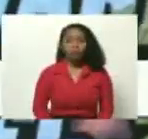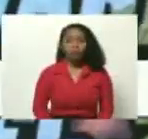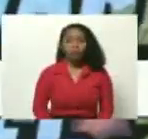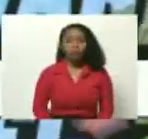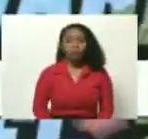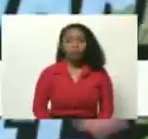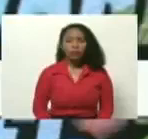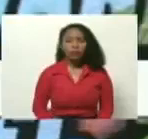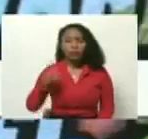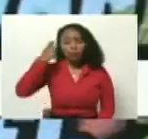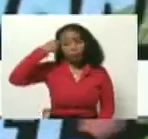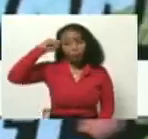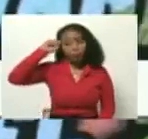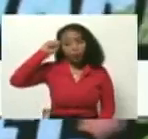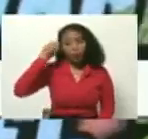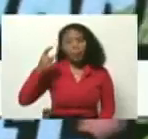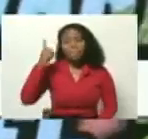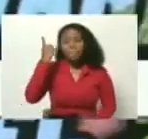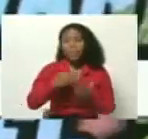Hay que recordar que para